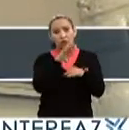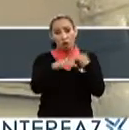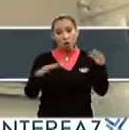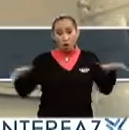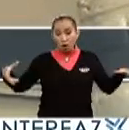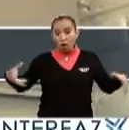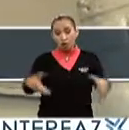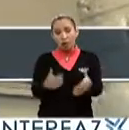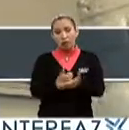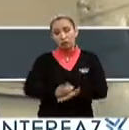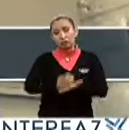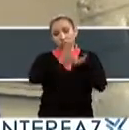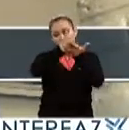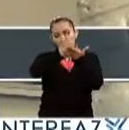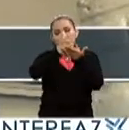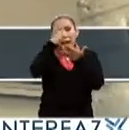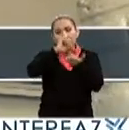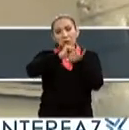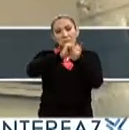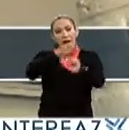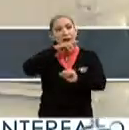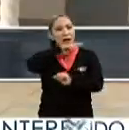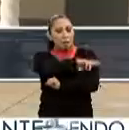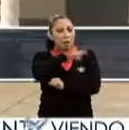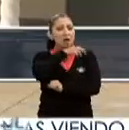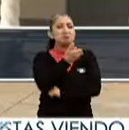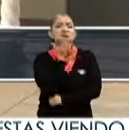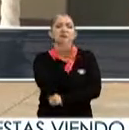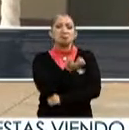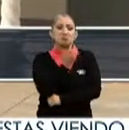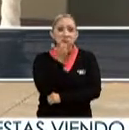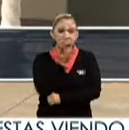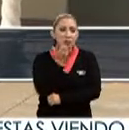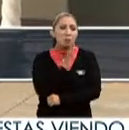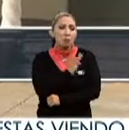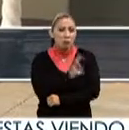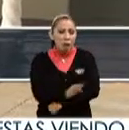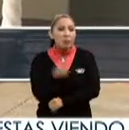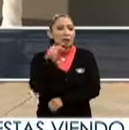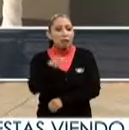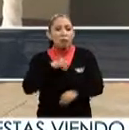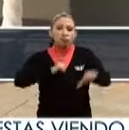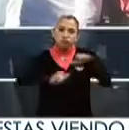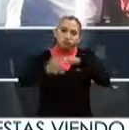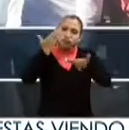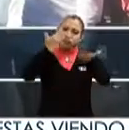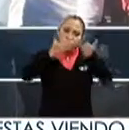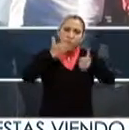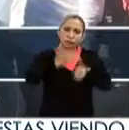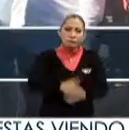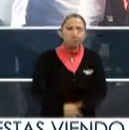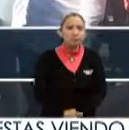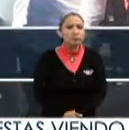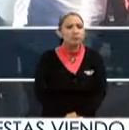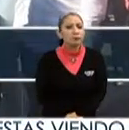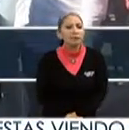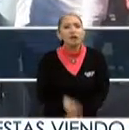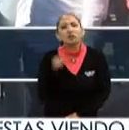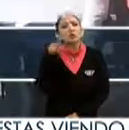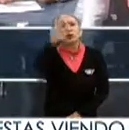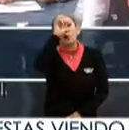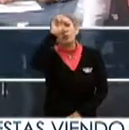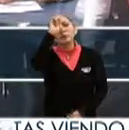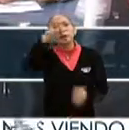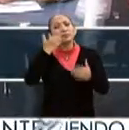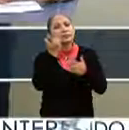ello ayudó a que me adaptara más rápidamente y que pudiera hacer una movilidad exitosa. Claro. ¿Qué le